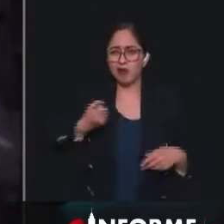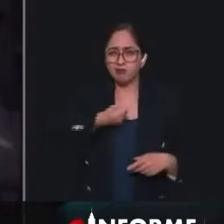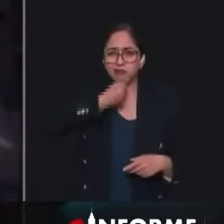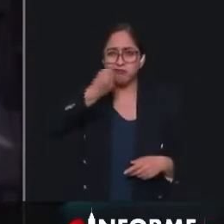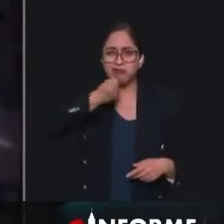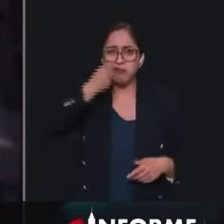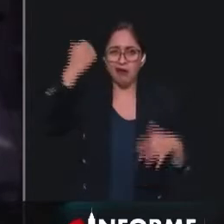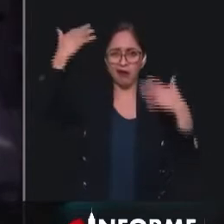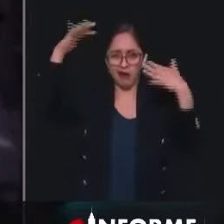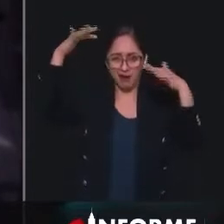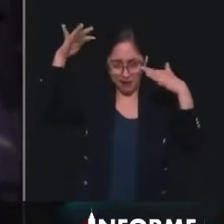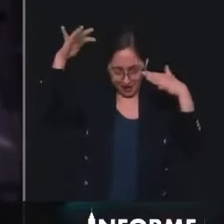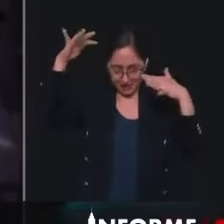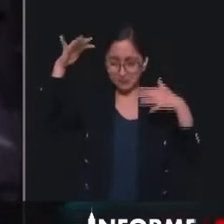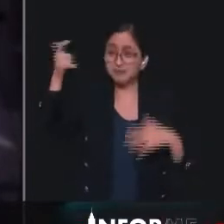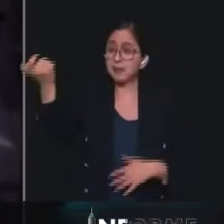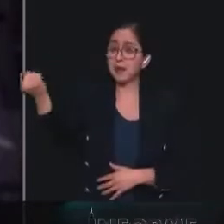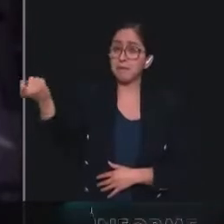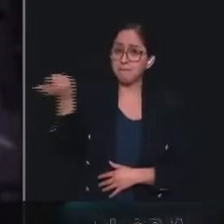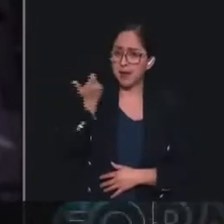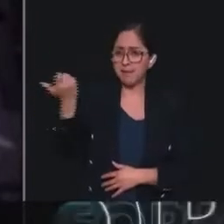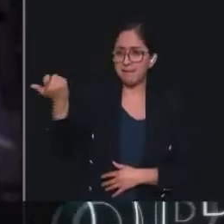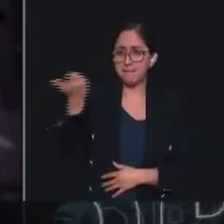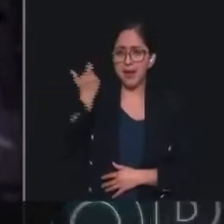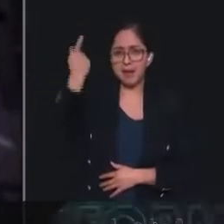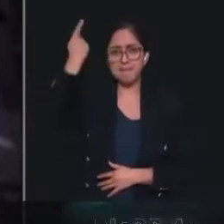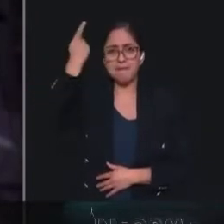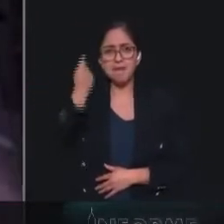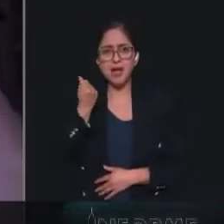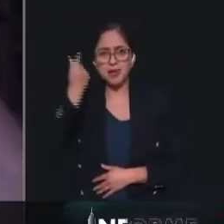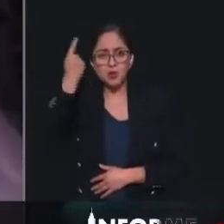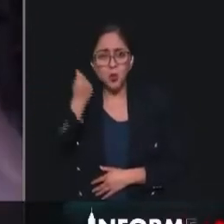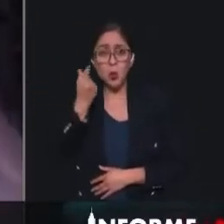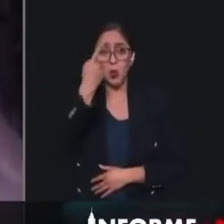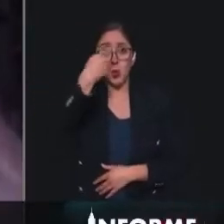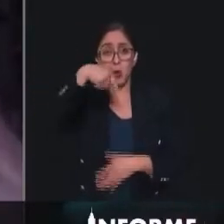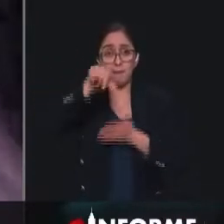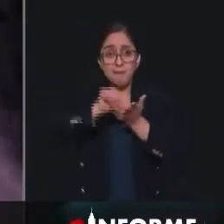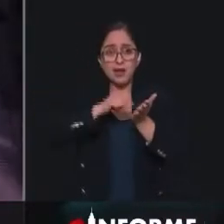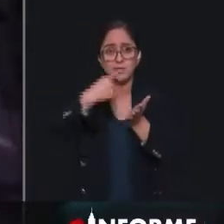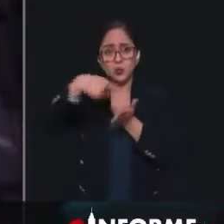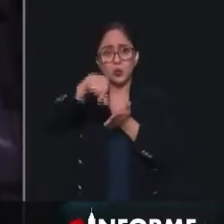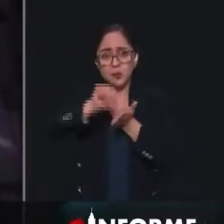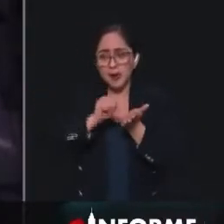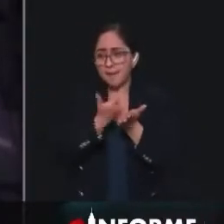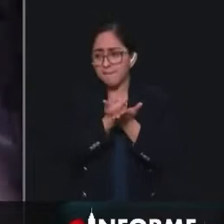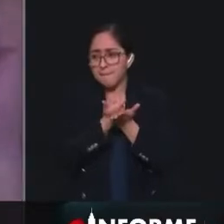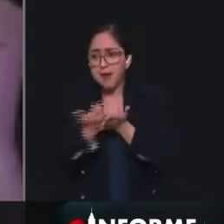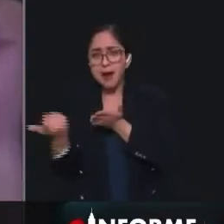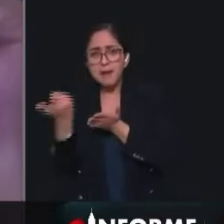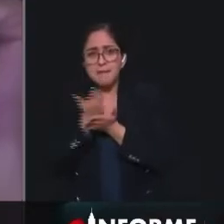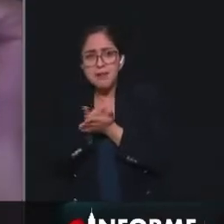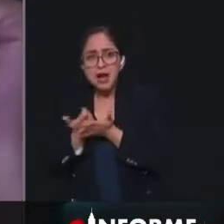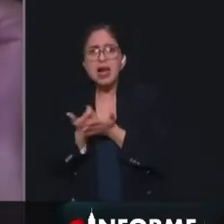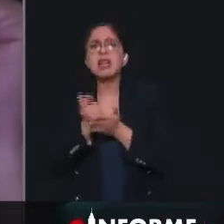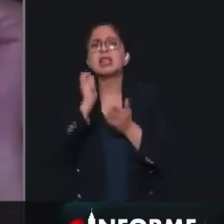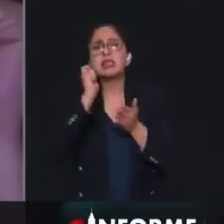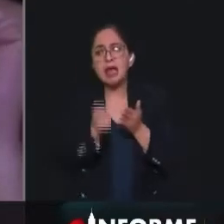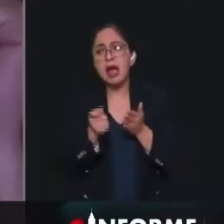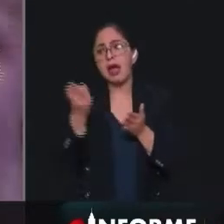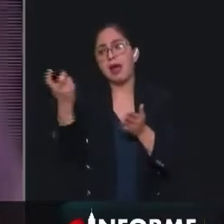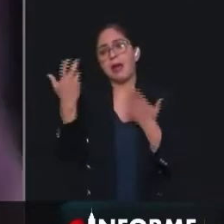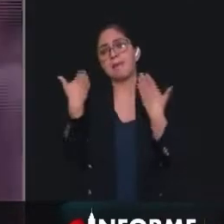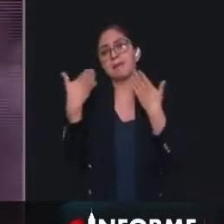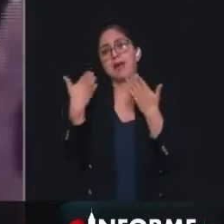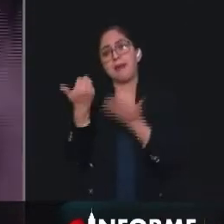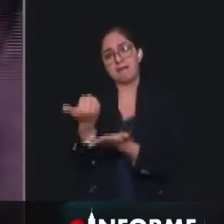el estar recibiendo este dinero mes con mes es un asunto pues que le ayuda a comprar las medicinas, que